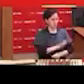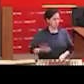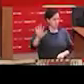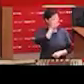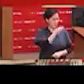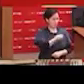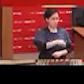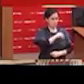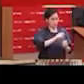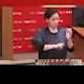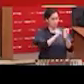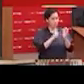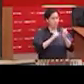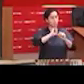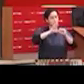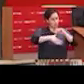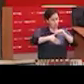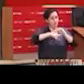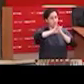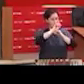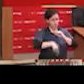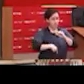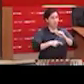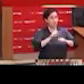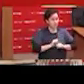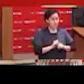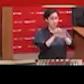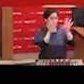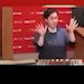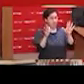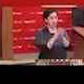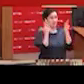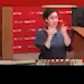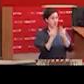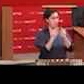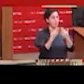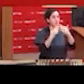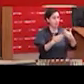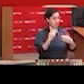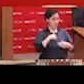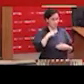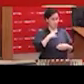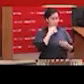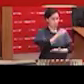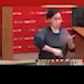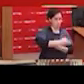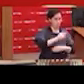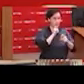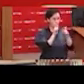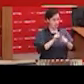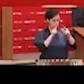por latinoamérica gracias a la fundación eh de mafre